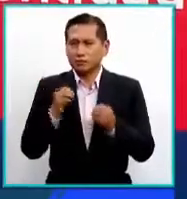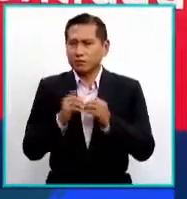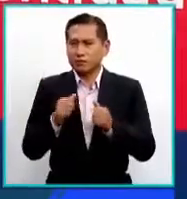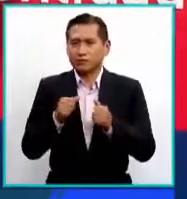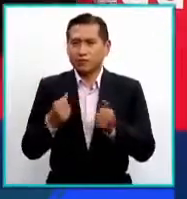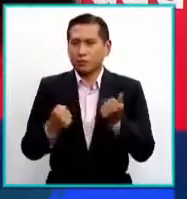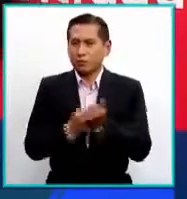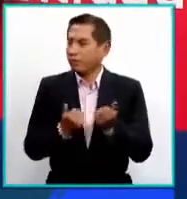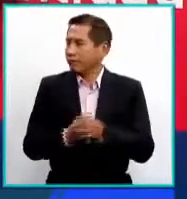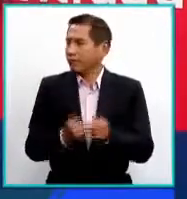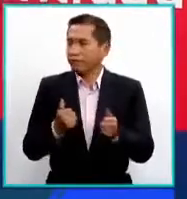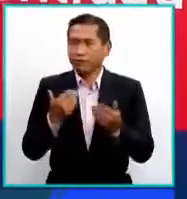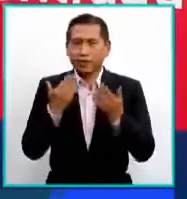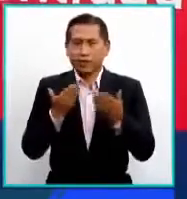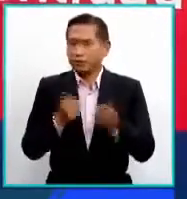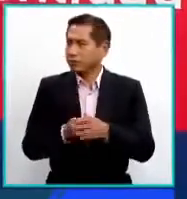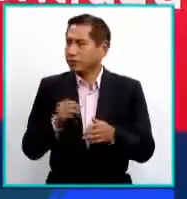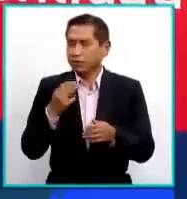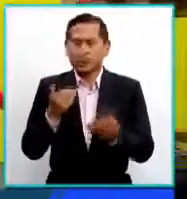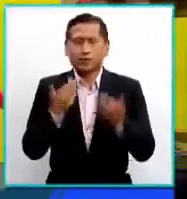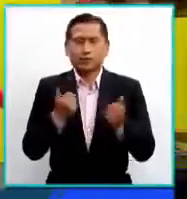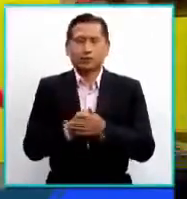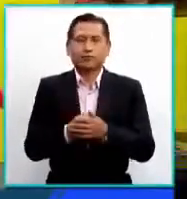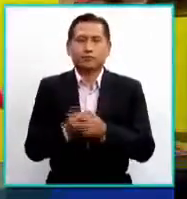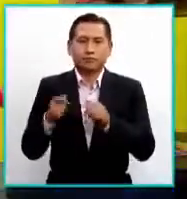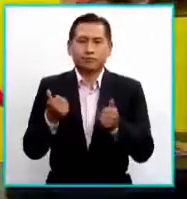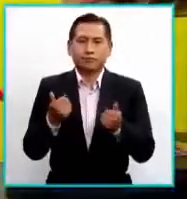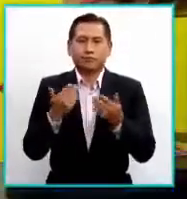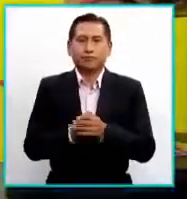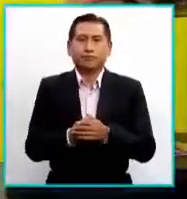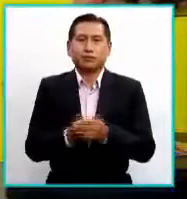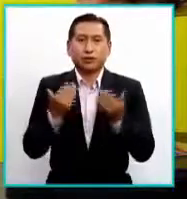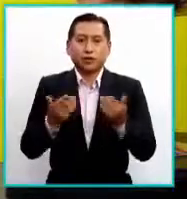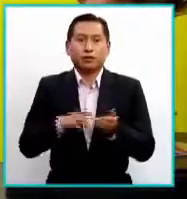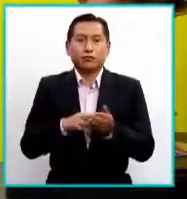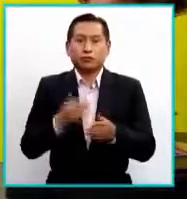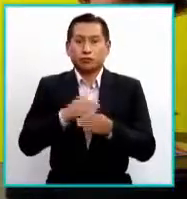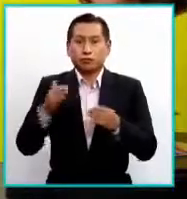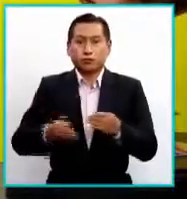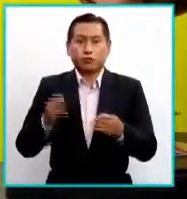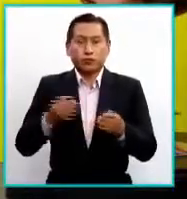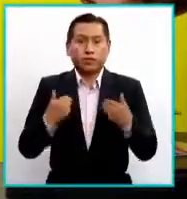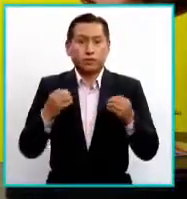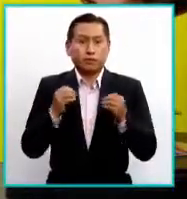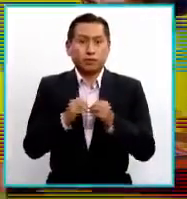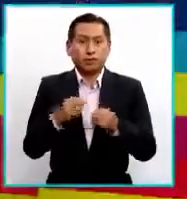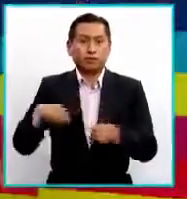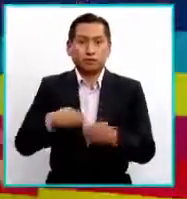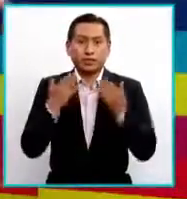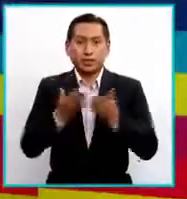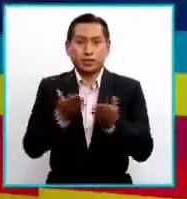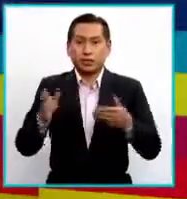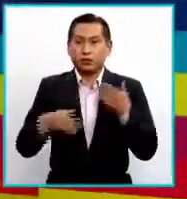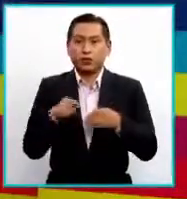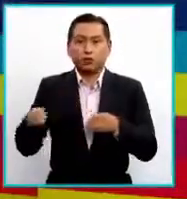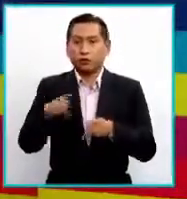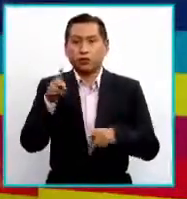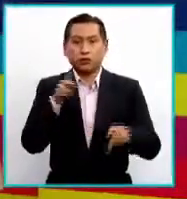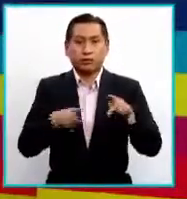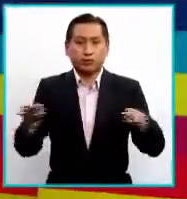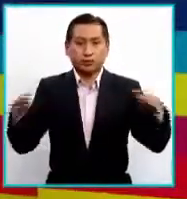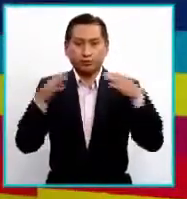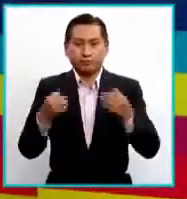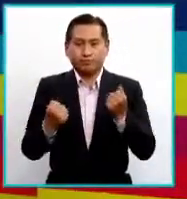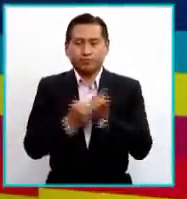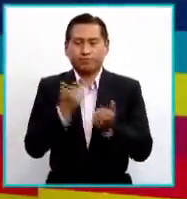que está ahí dando así el apoyo. Qué lindo, gracias Marce también por haberte venido. Bueno, genial. Nos despedimos con música y como siempre queremos agradecer a todas aquellas personas que